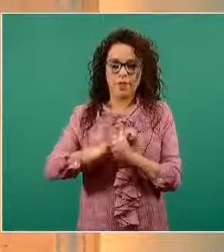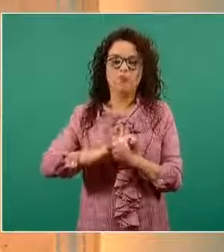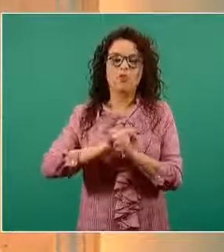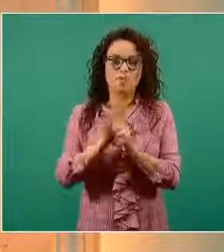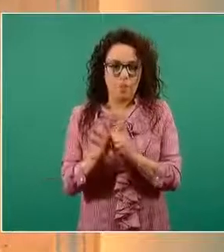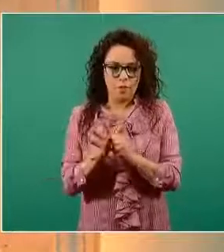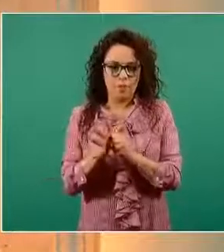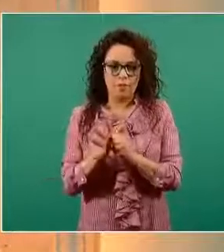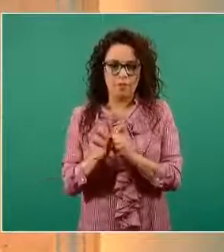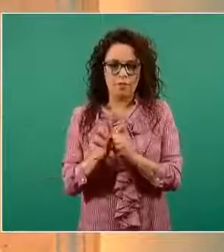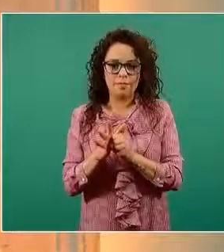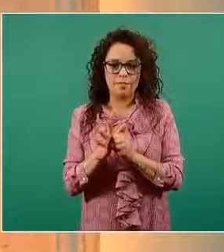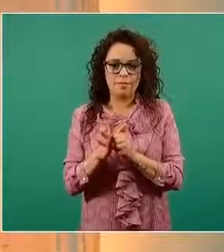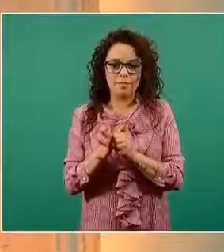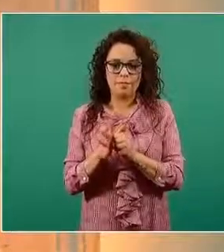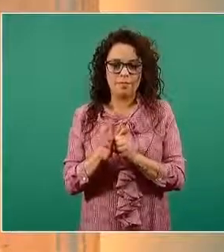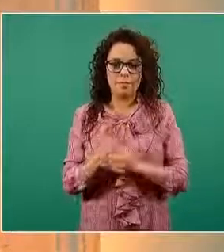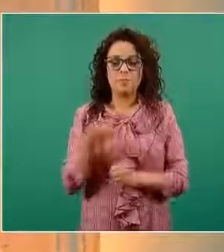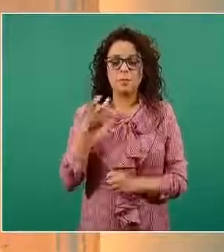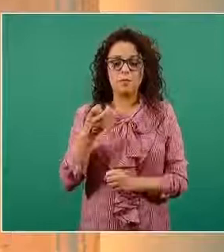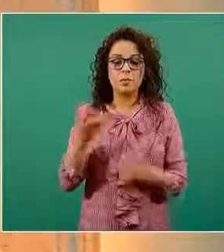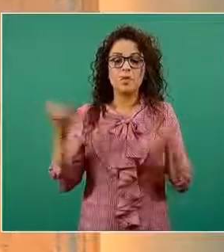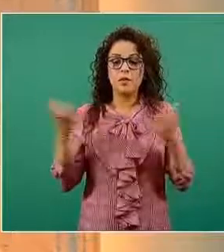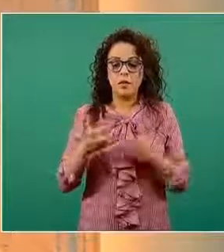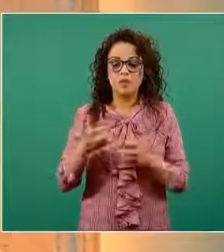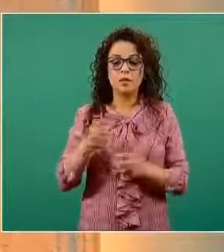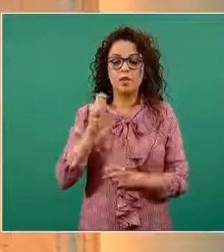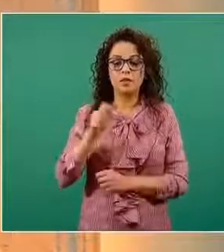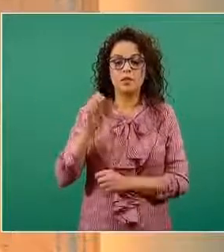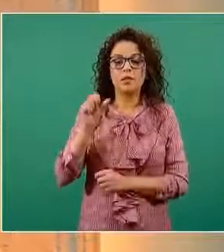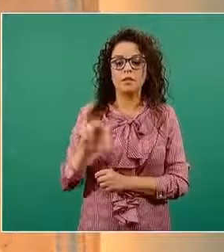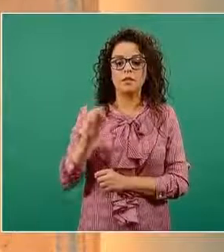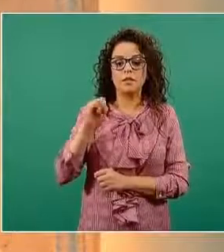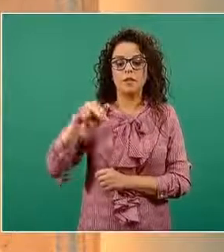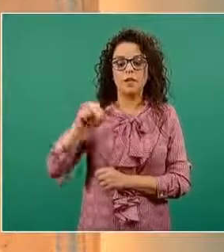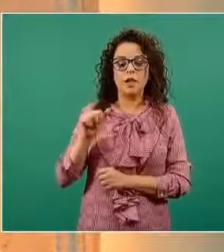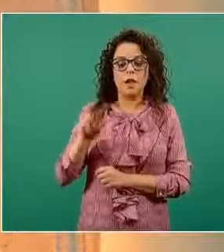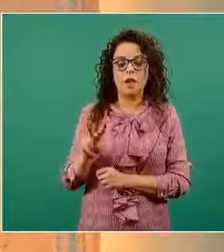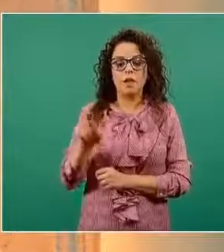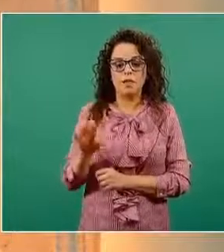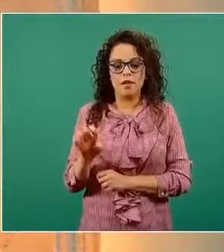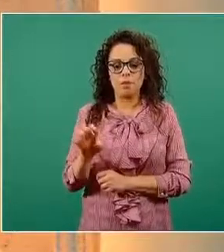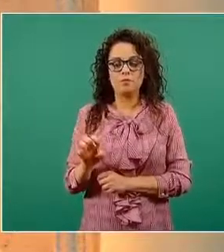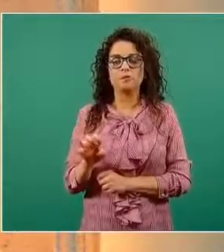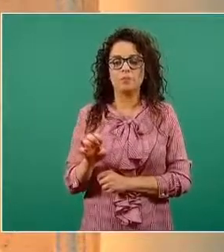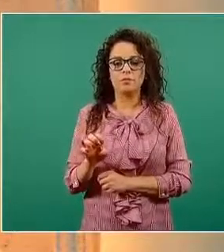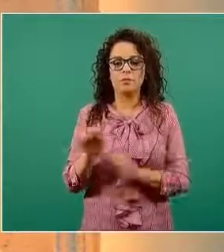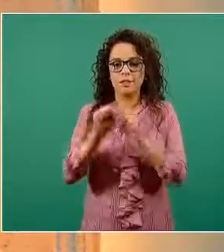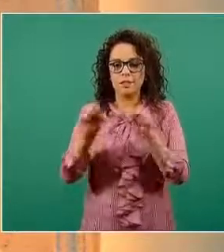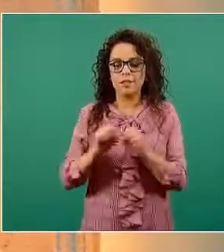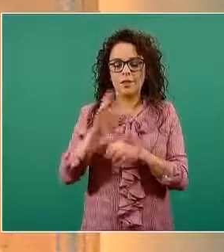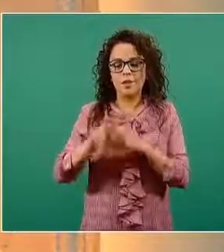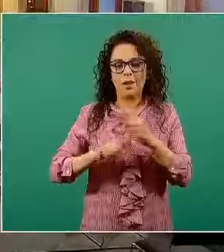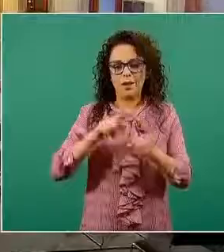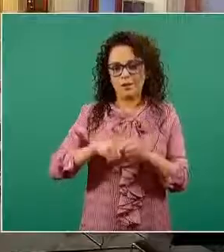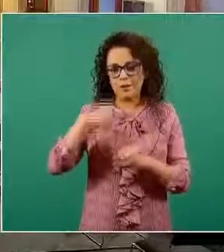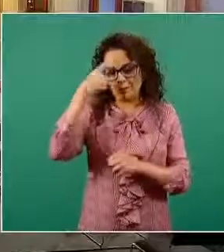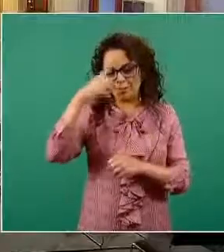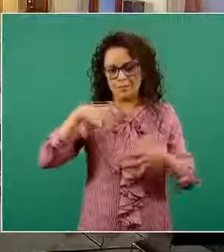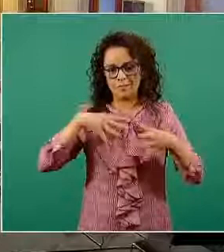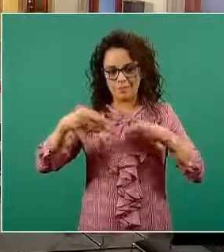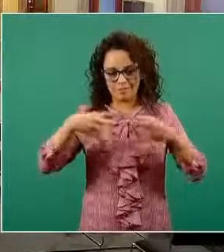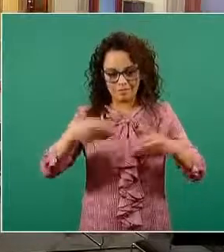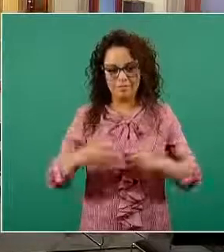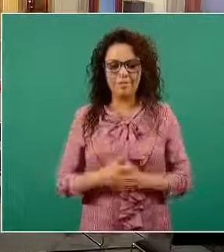cabo esta actividad que se realiza en todo el SINAVE, Sistema Nacional de Vigilancia Epidemiológica, es que podemos día por